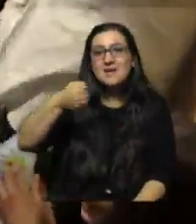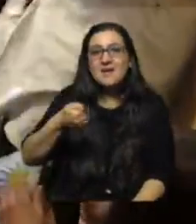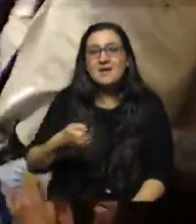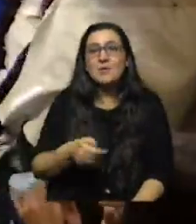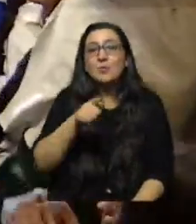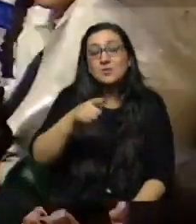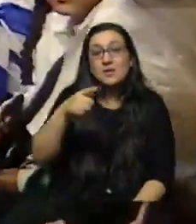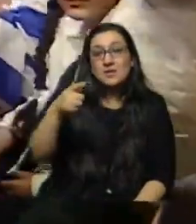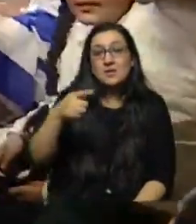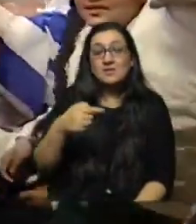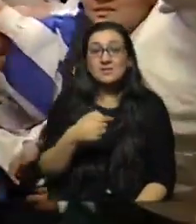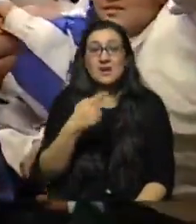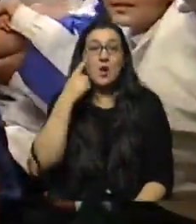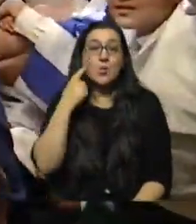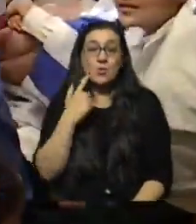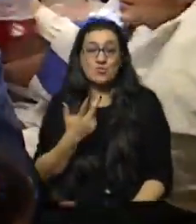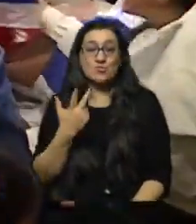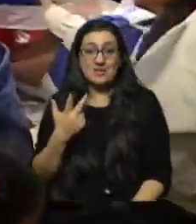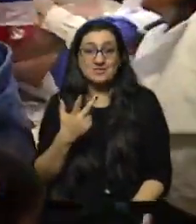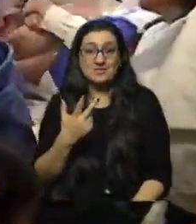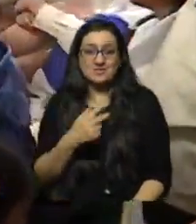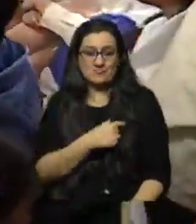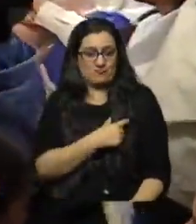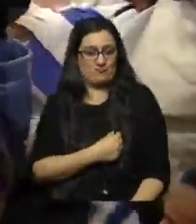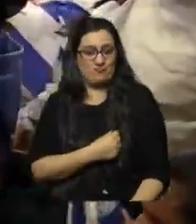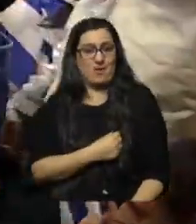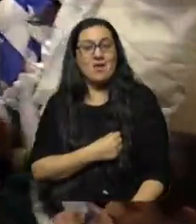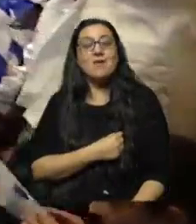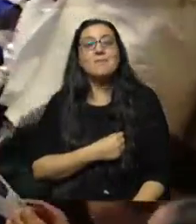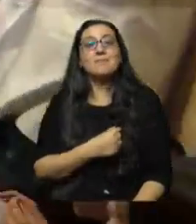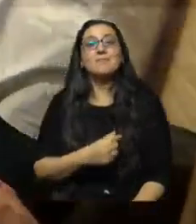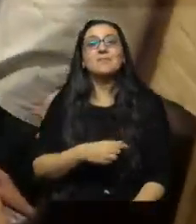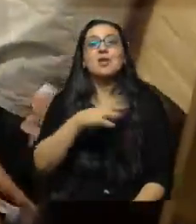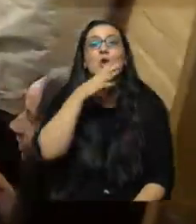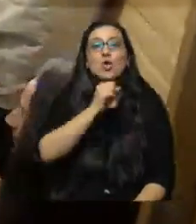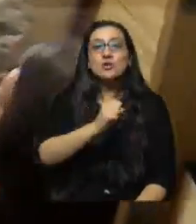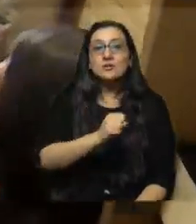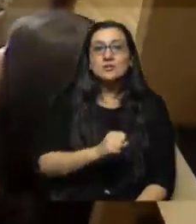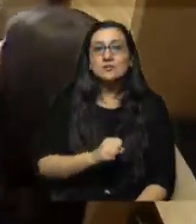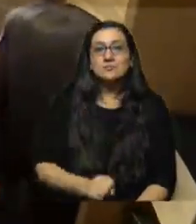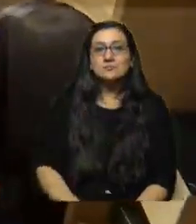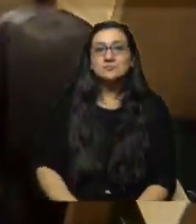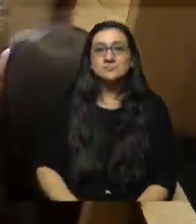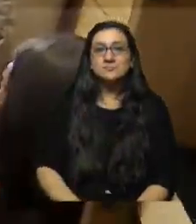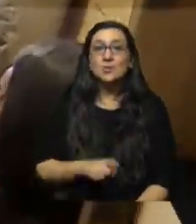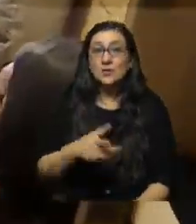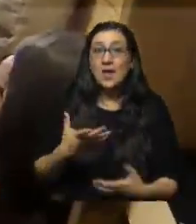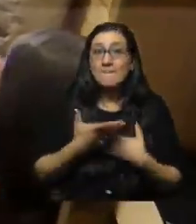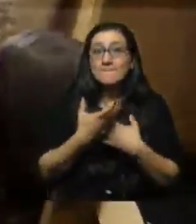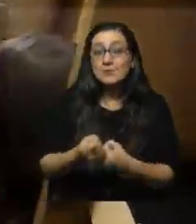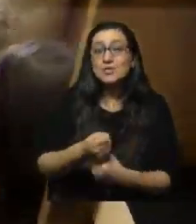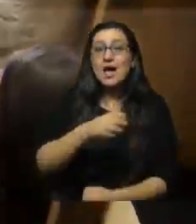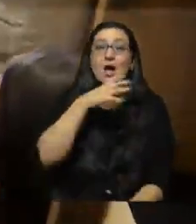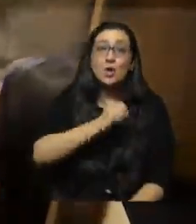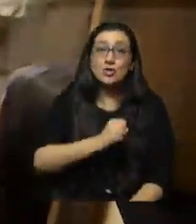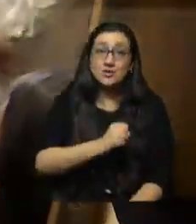¿usted está con la 3 de Godín? ¿Godín va a ser titular? ¿Va a ser el futbolista que usted más va a alentar hoy o no? Sí. Bien, es su jugador